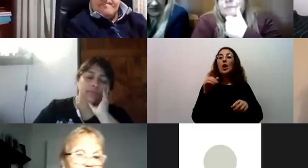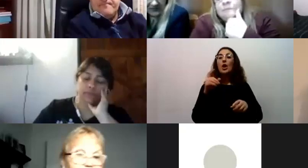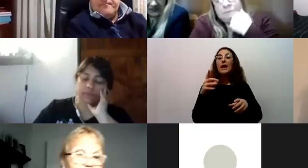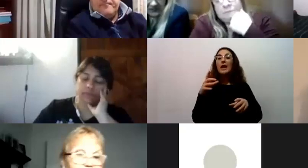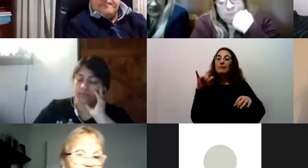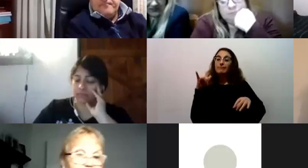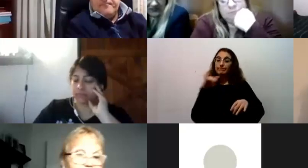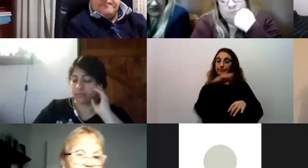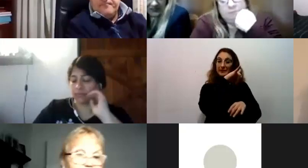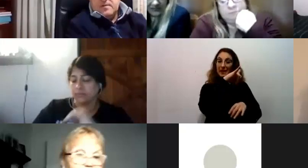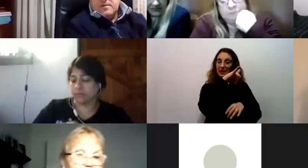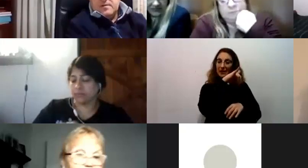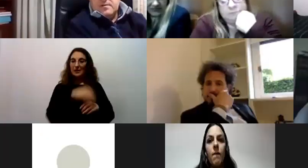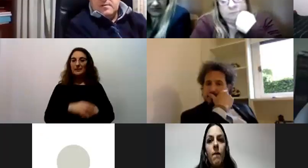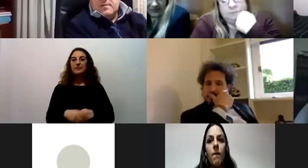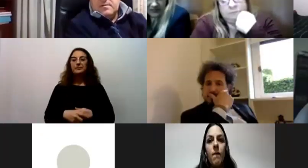aéreo.